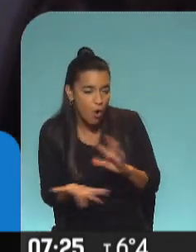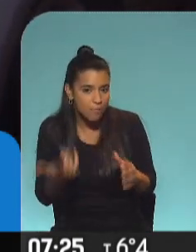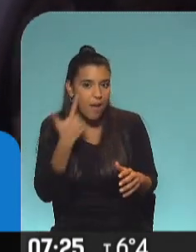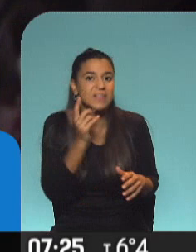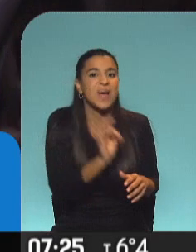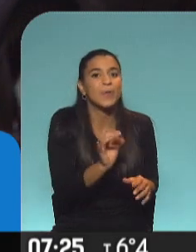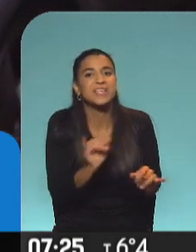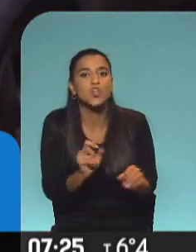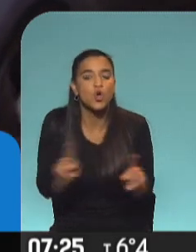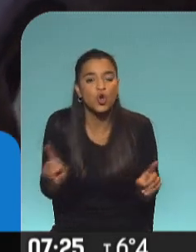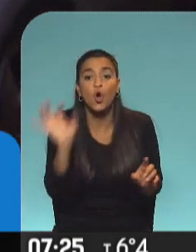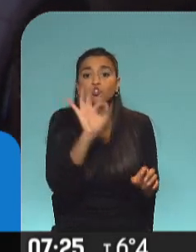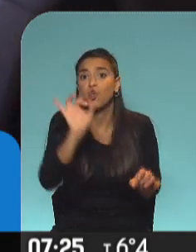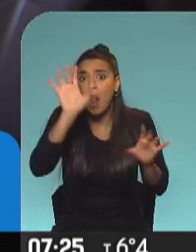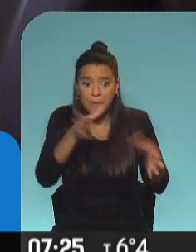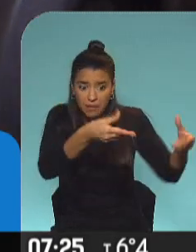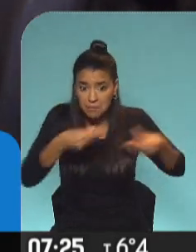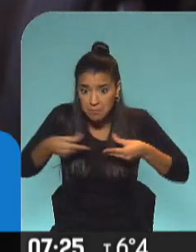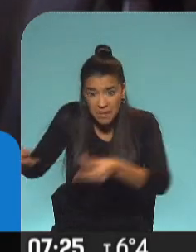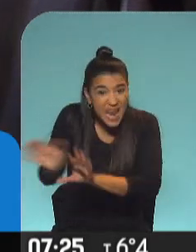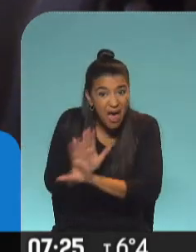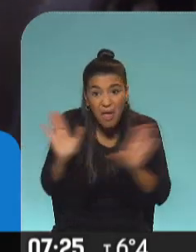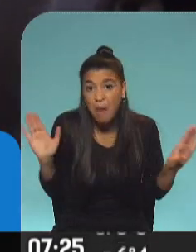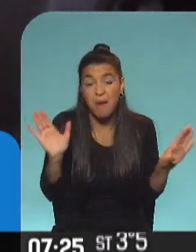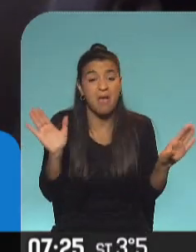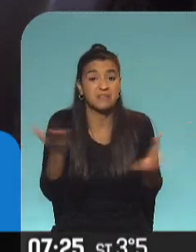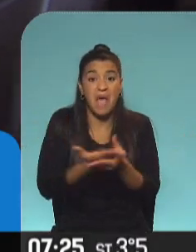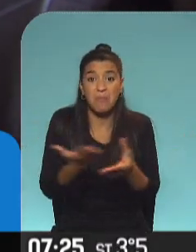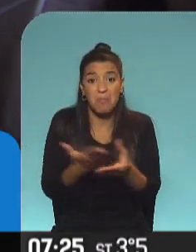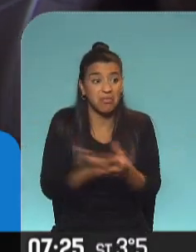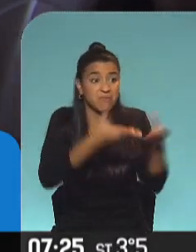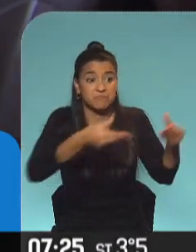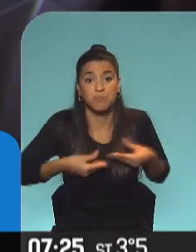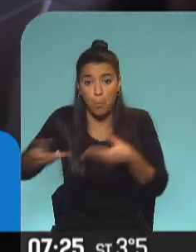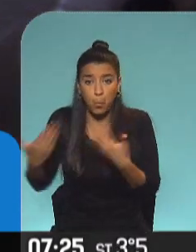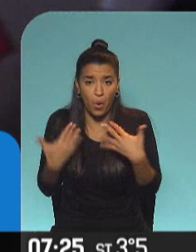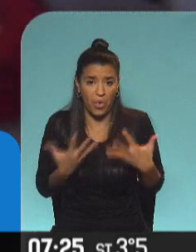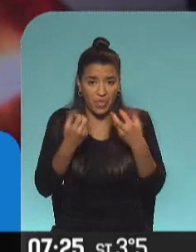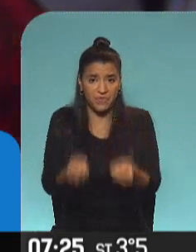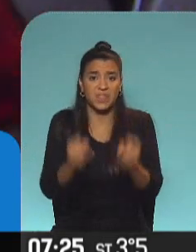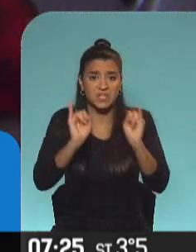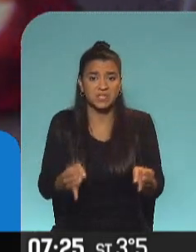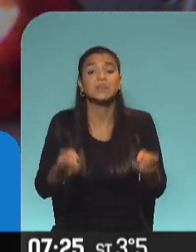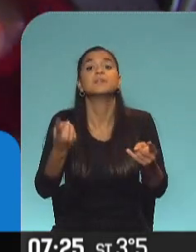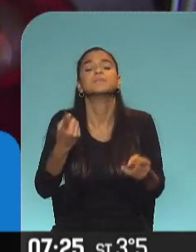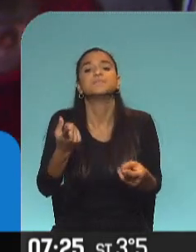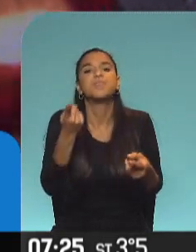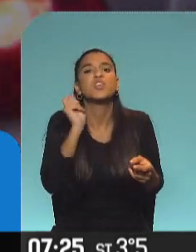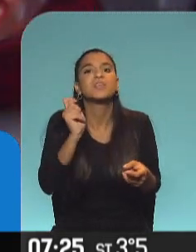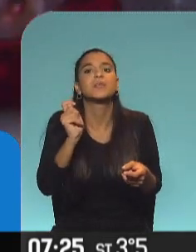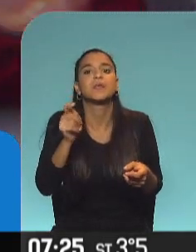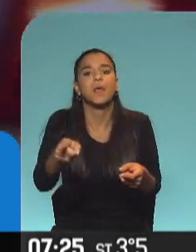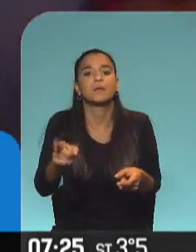Ahora, si solamente fue un transmisor, un entregador de carpetas, tiene cómo defenderlo ante la justicia. El tema es quién ordenó